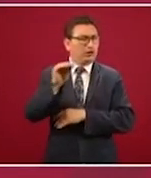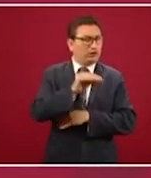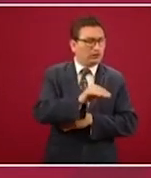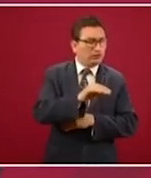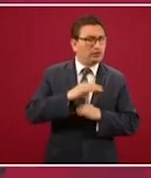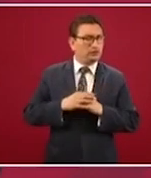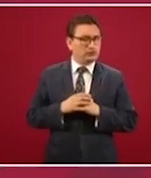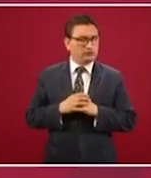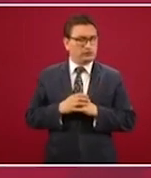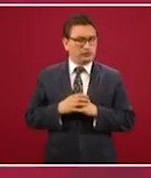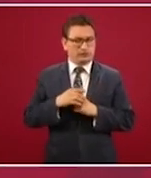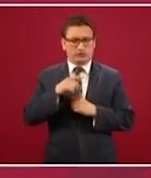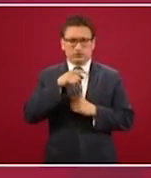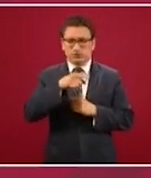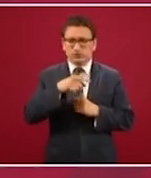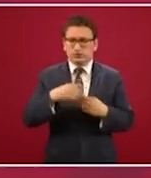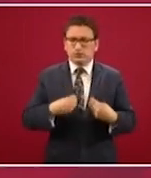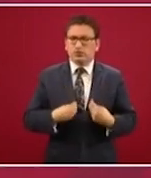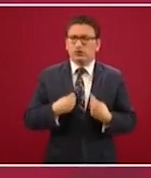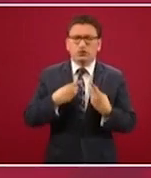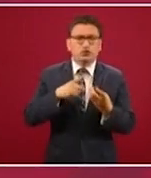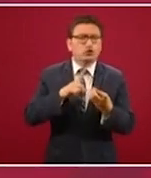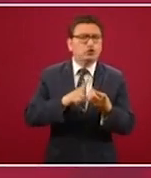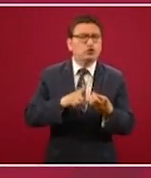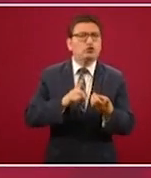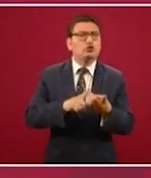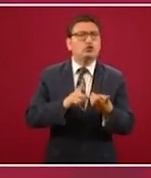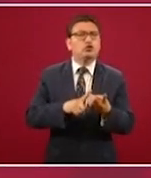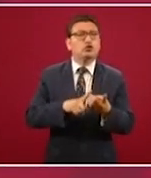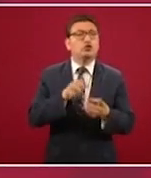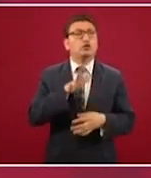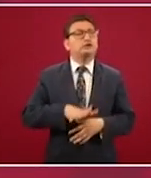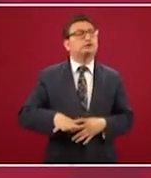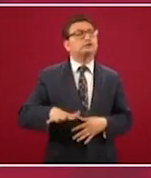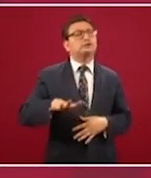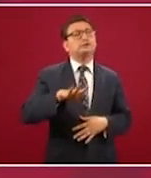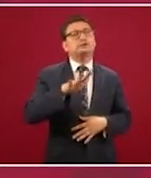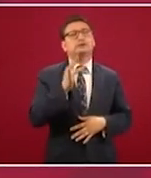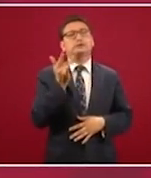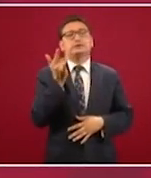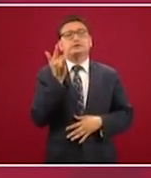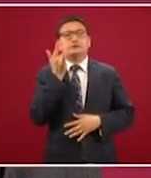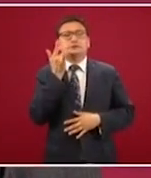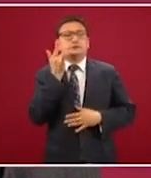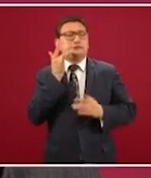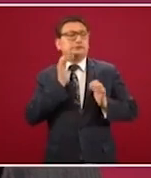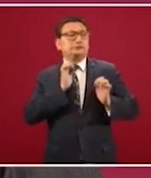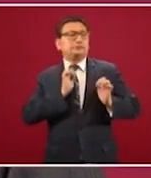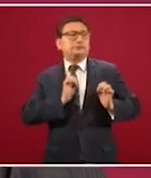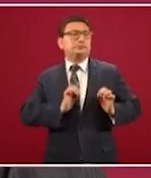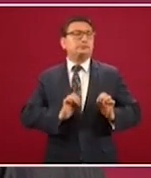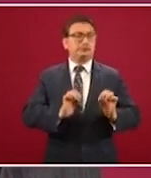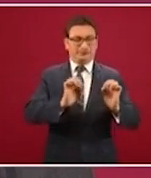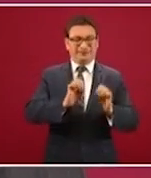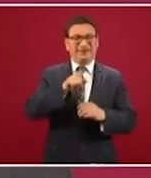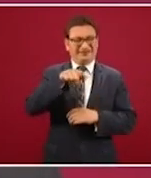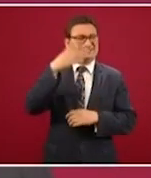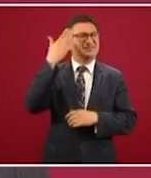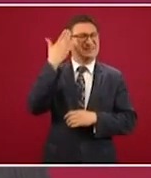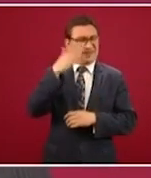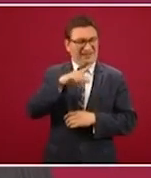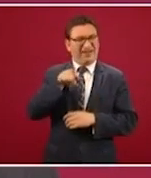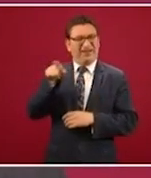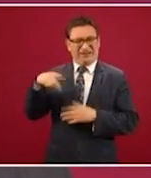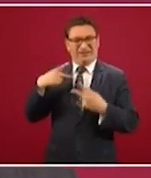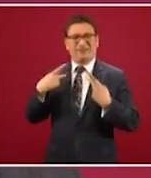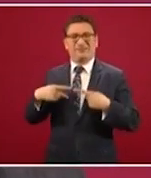y ya vive en una zona residencial, ya ven cómo les da a veces, o cómo